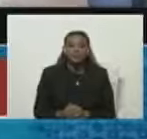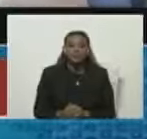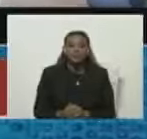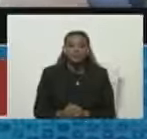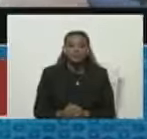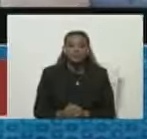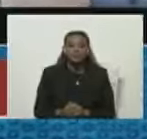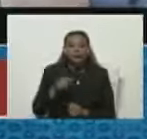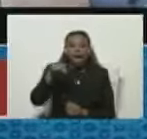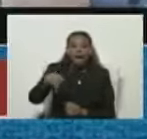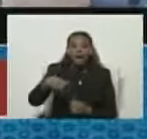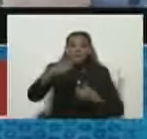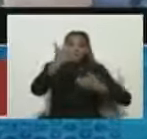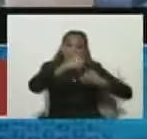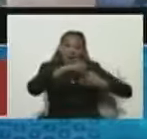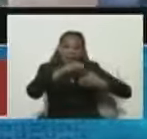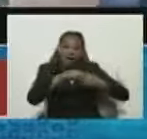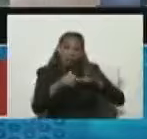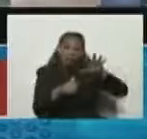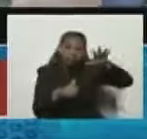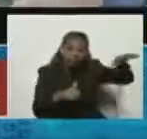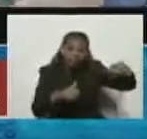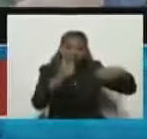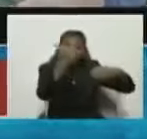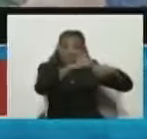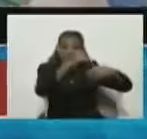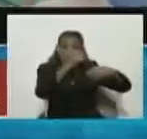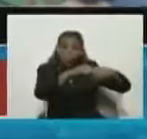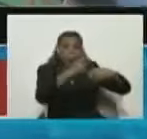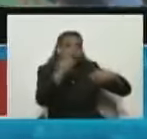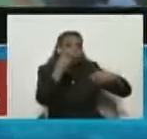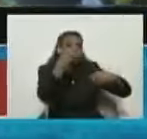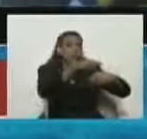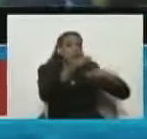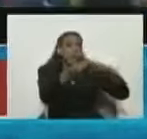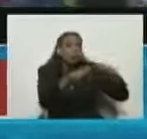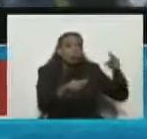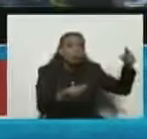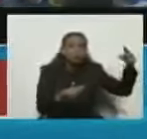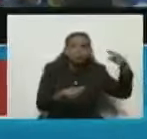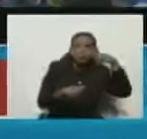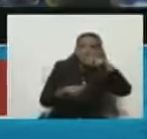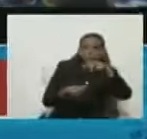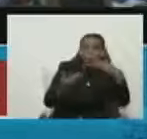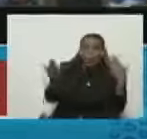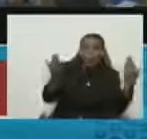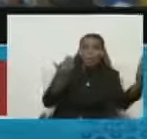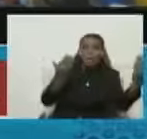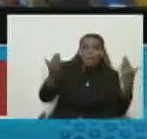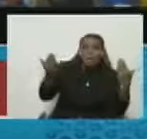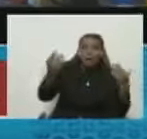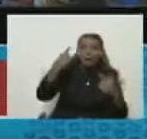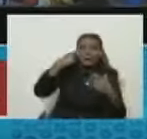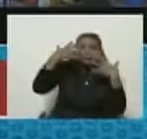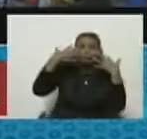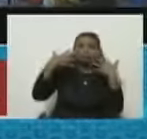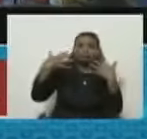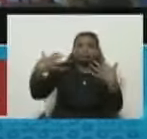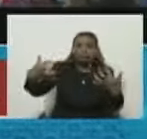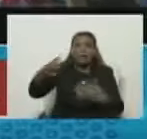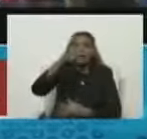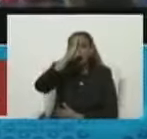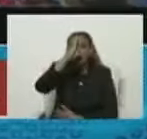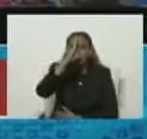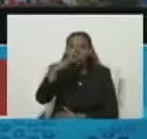En Maracaibo, si vieran este monumento que estoy viendo de pueblo,